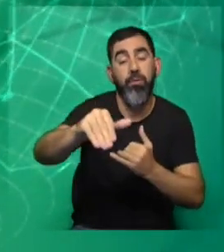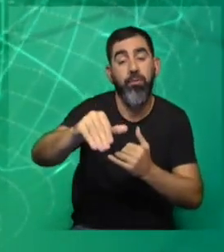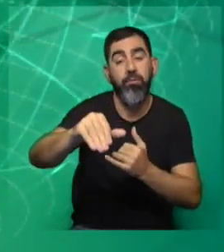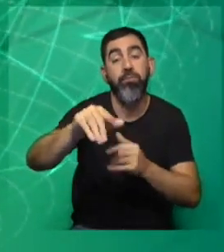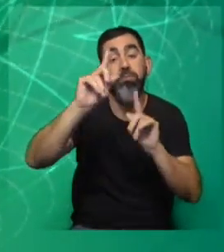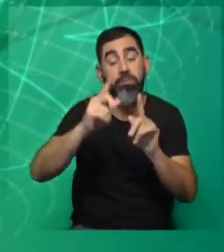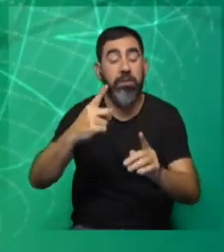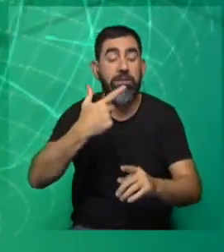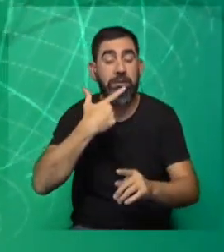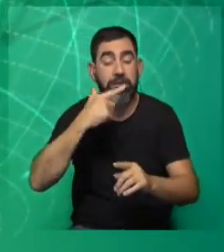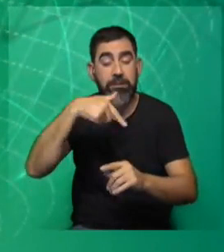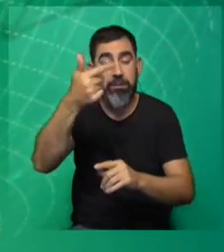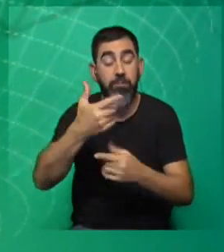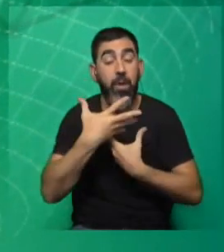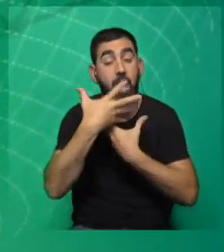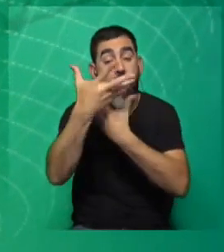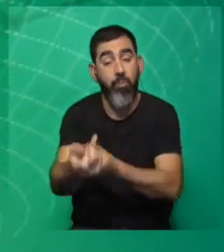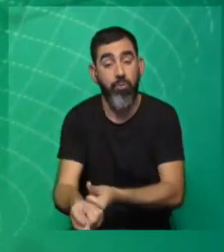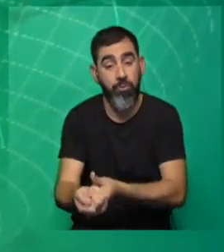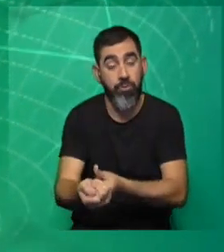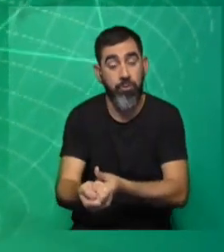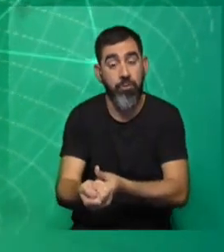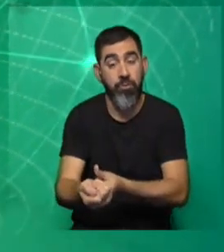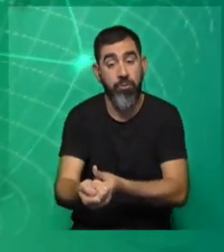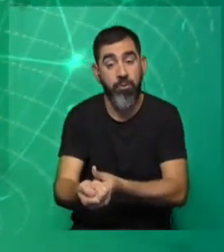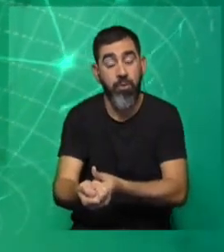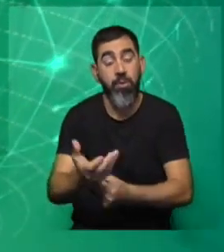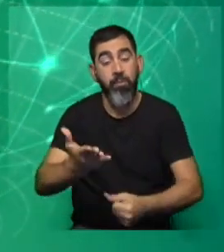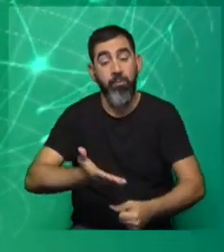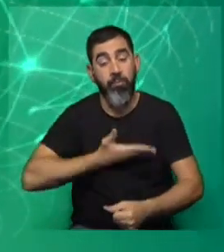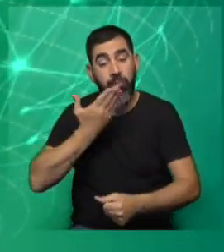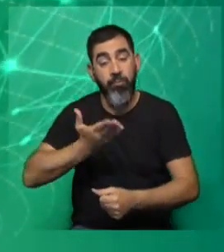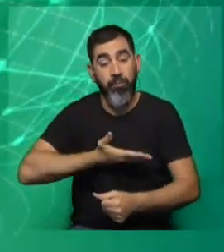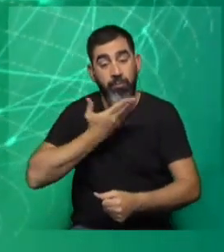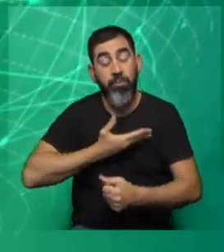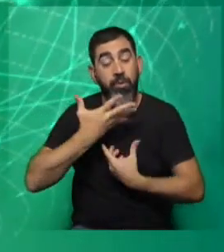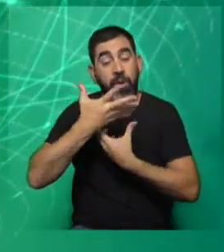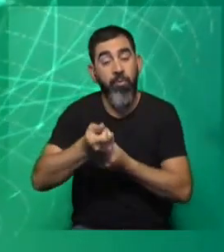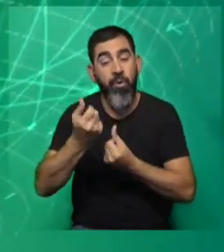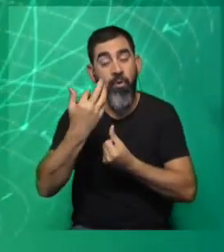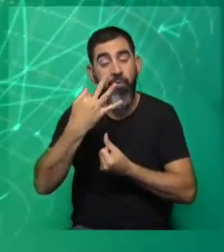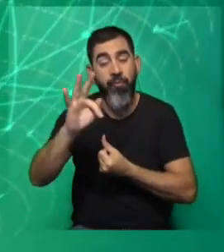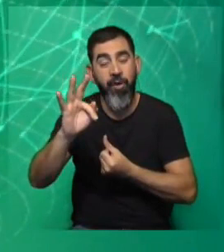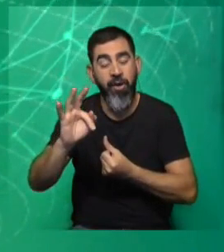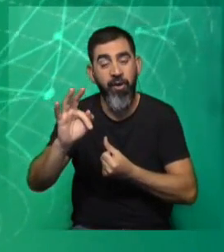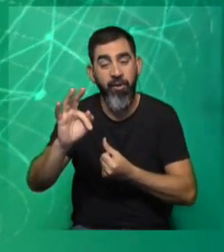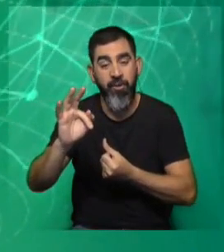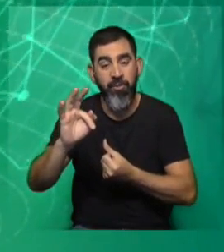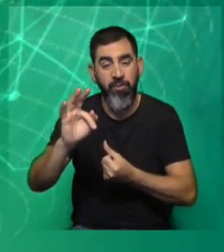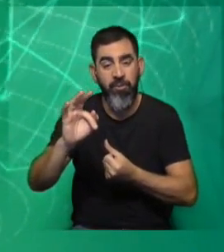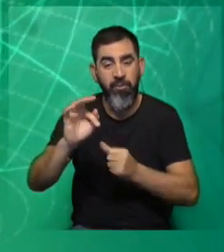del mes de septiembre en apoyo a las protestas en apoyo a la federación de